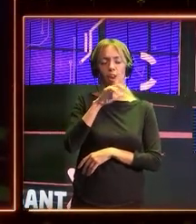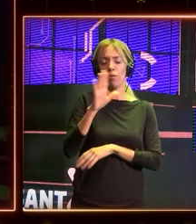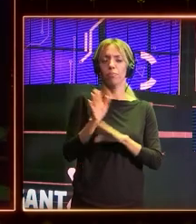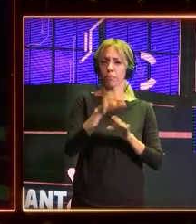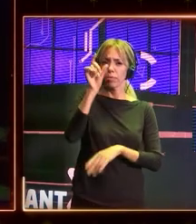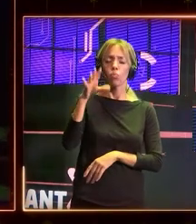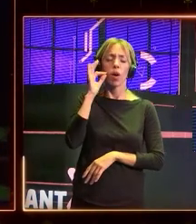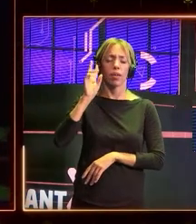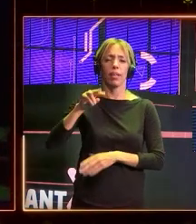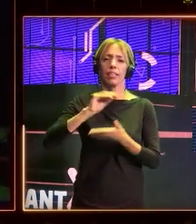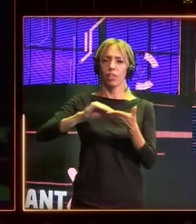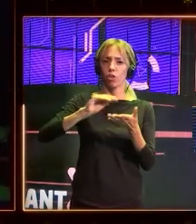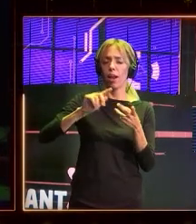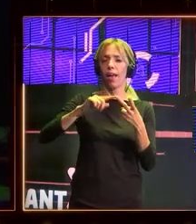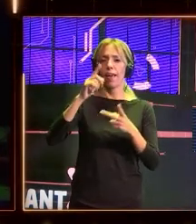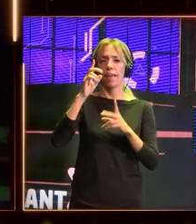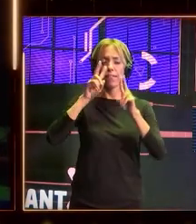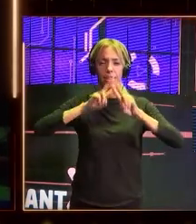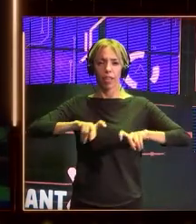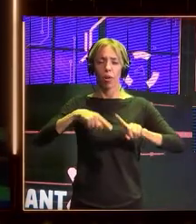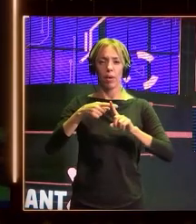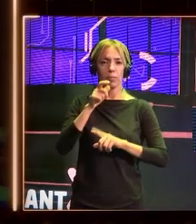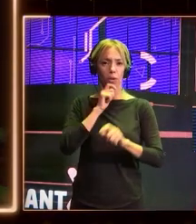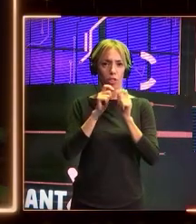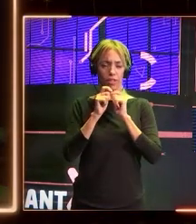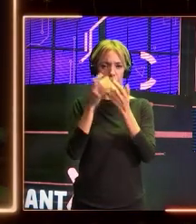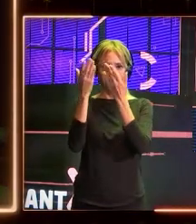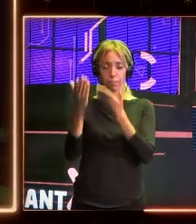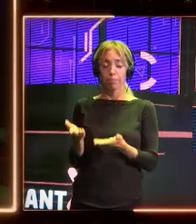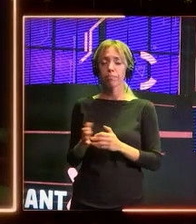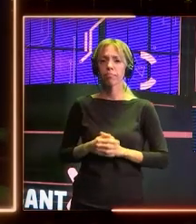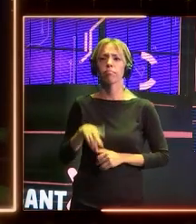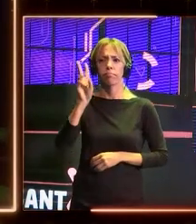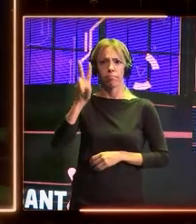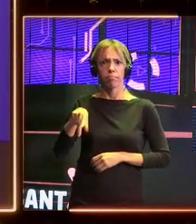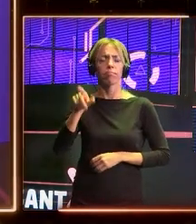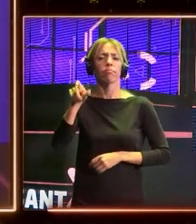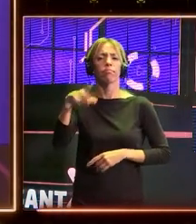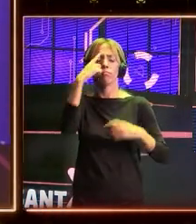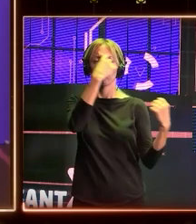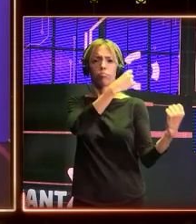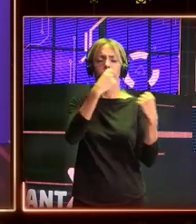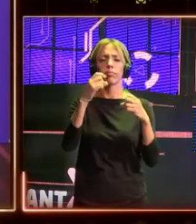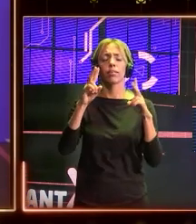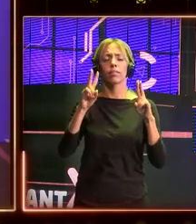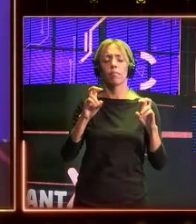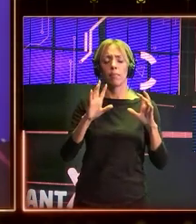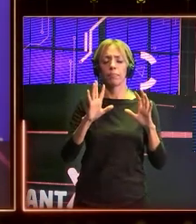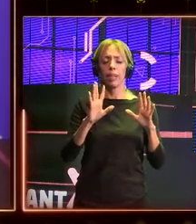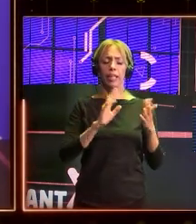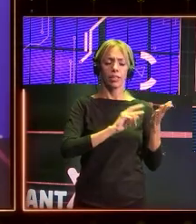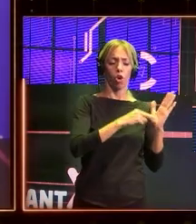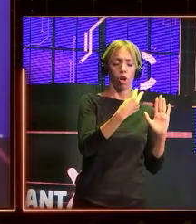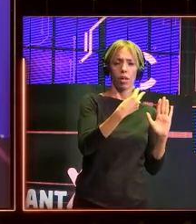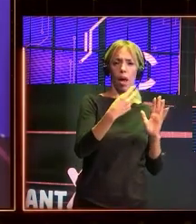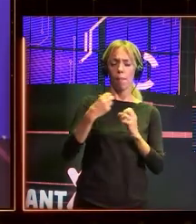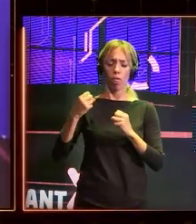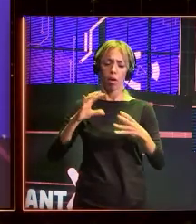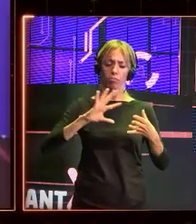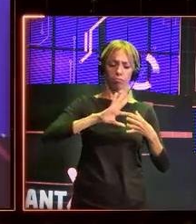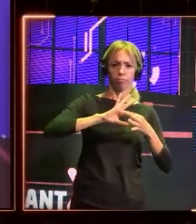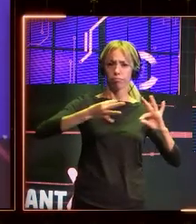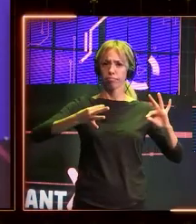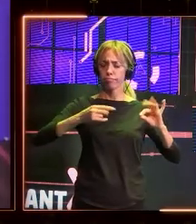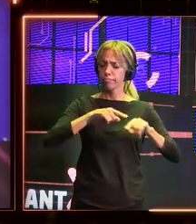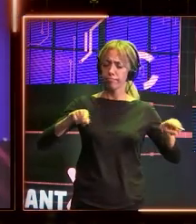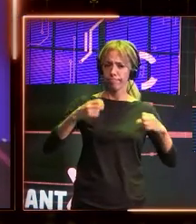escritora, investigadora y periodista. Es experta en esa intersección entre tecnología y poder